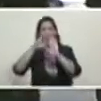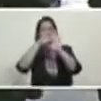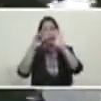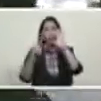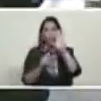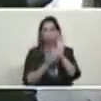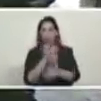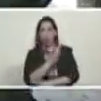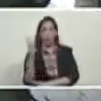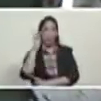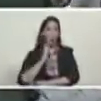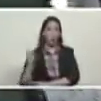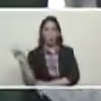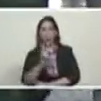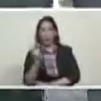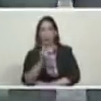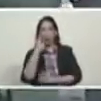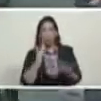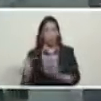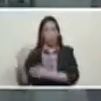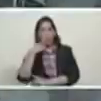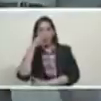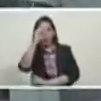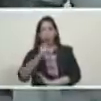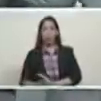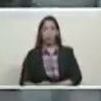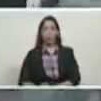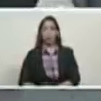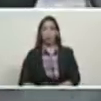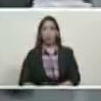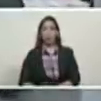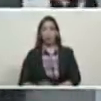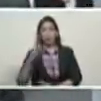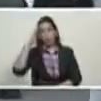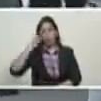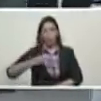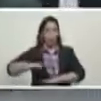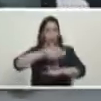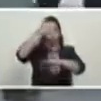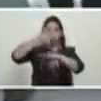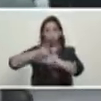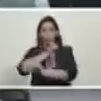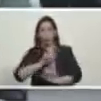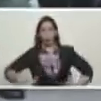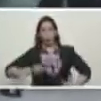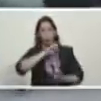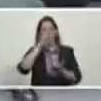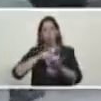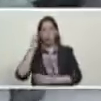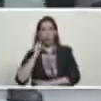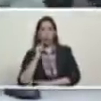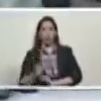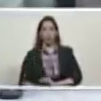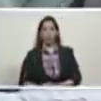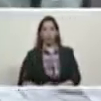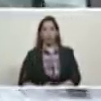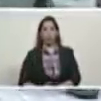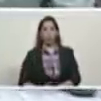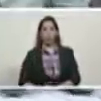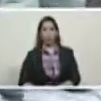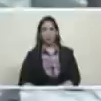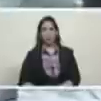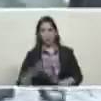República Bolivariana de Venezuela, Nicolás Maduro Moro, comandante en jefe de la Fuerza Armada Nacional Bolivariana. En el patio de